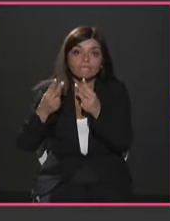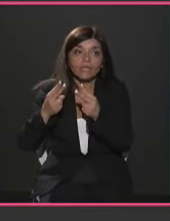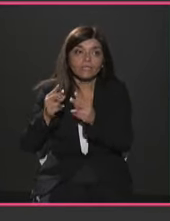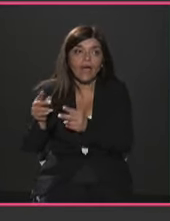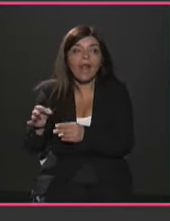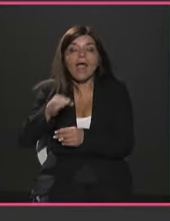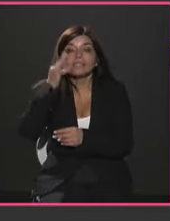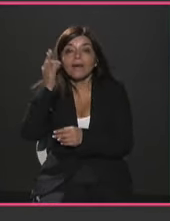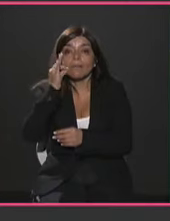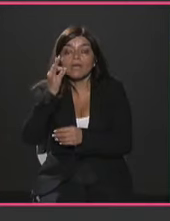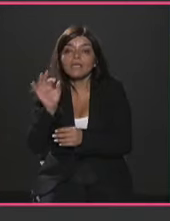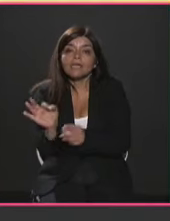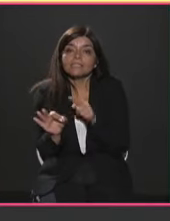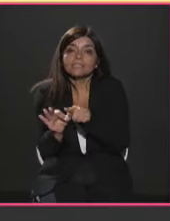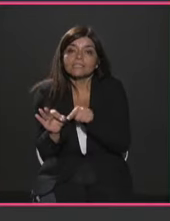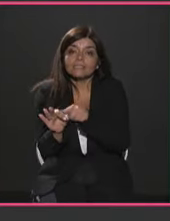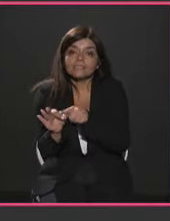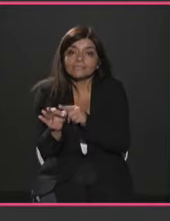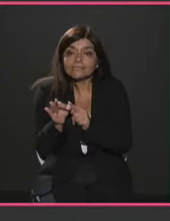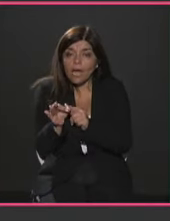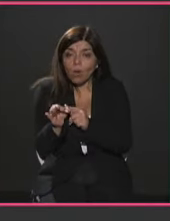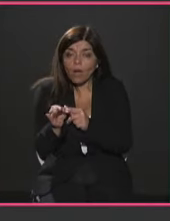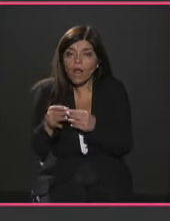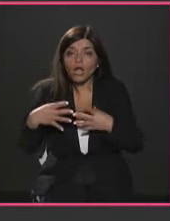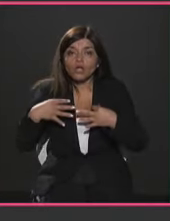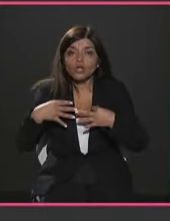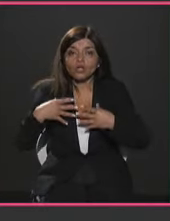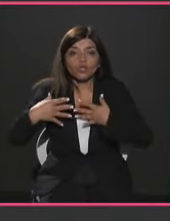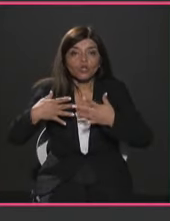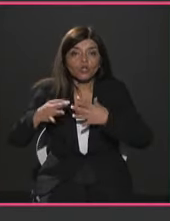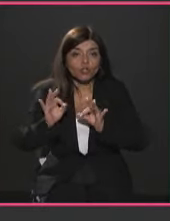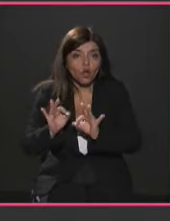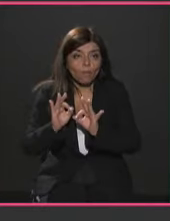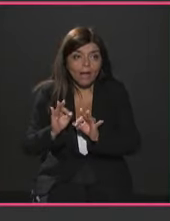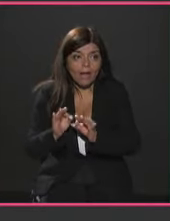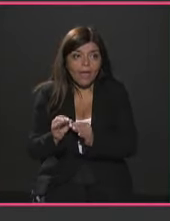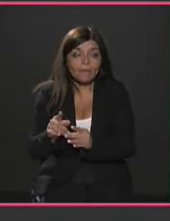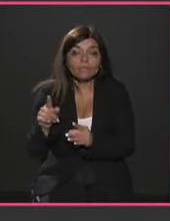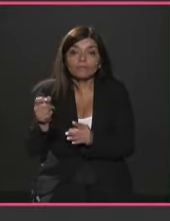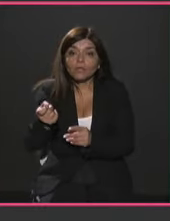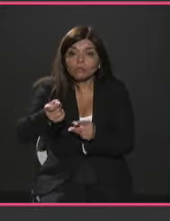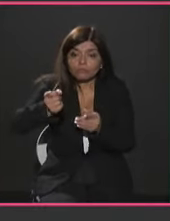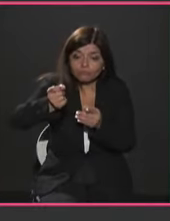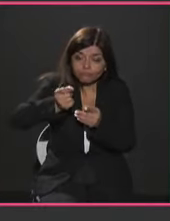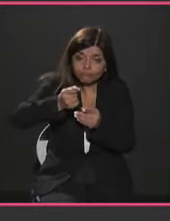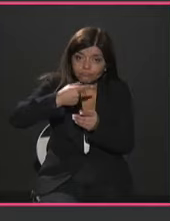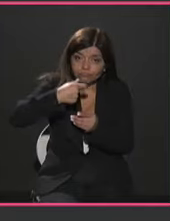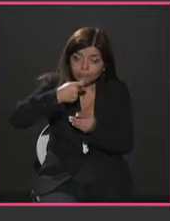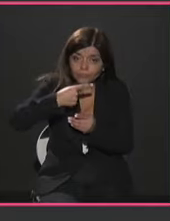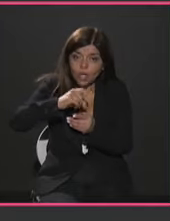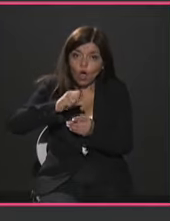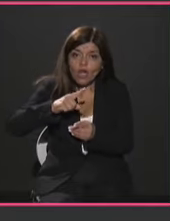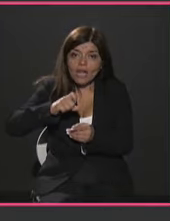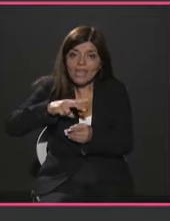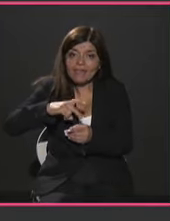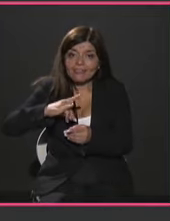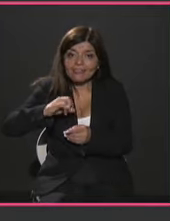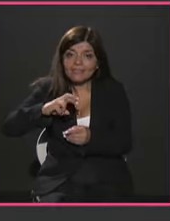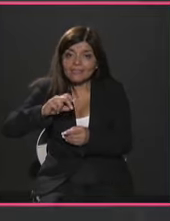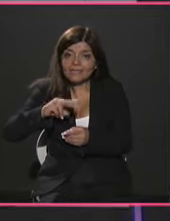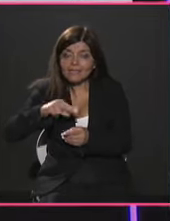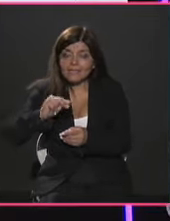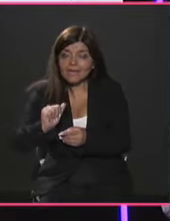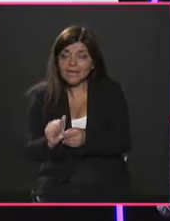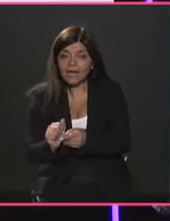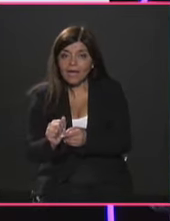normales entonces una vez que aplicamos oleandrina a estas células senescentes obtenemos una caída dramática en